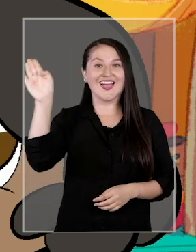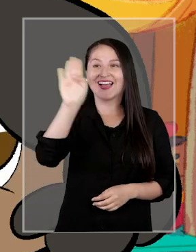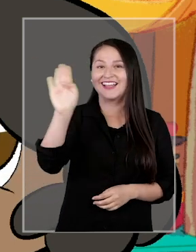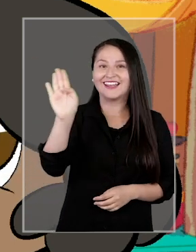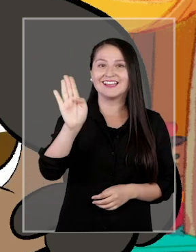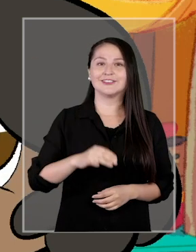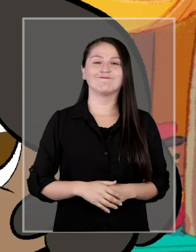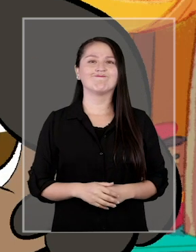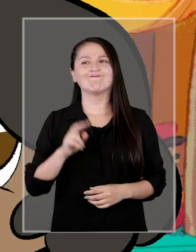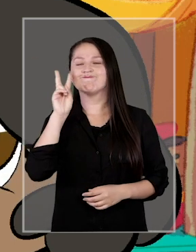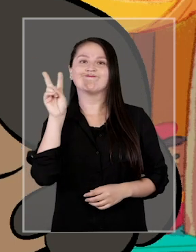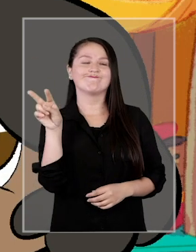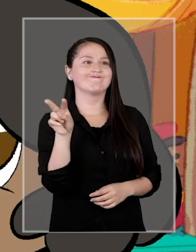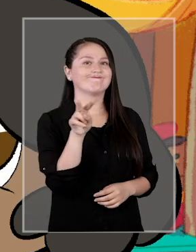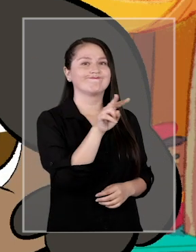Hola.